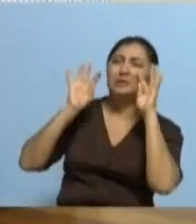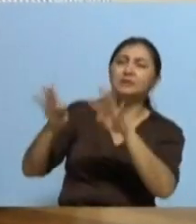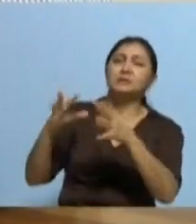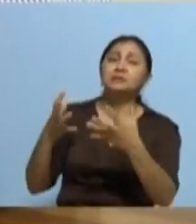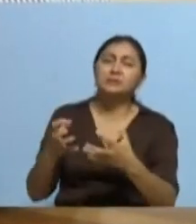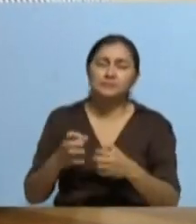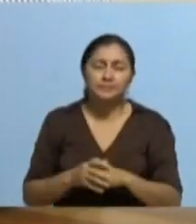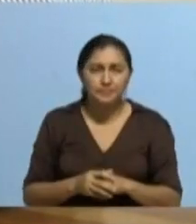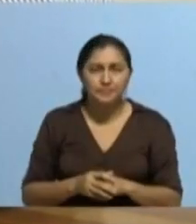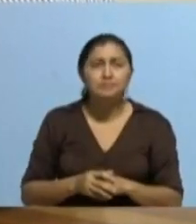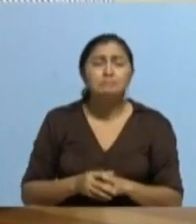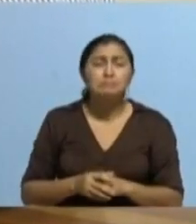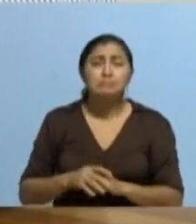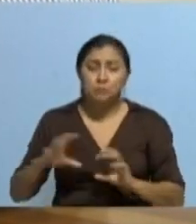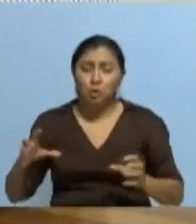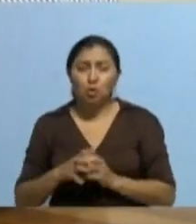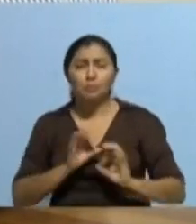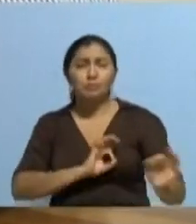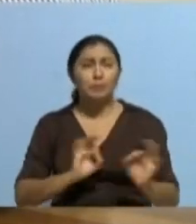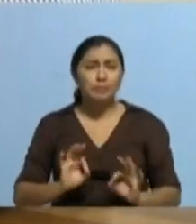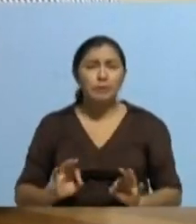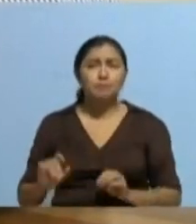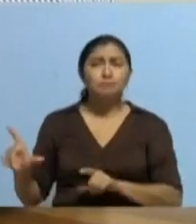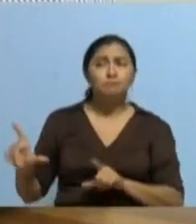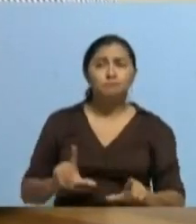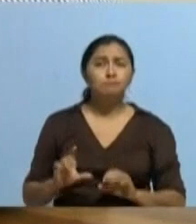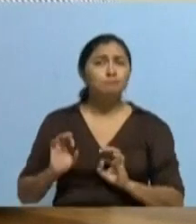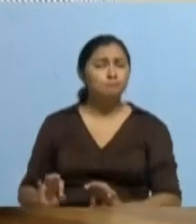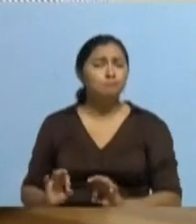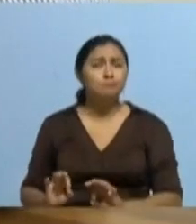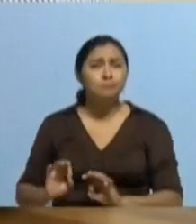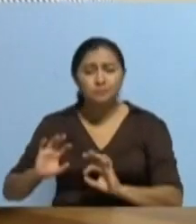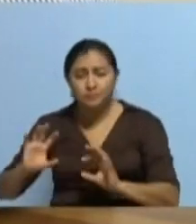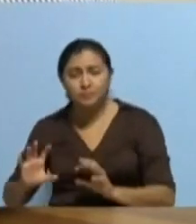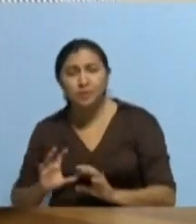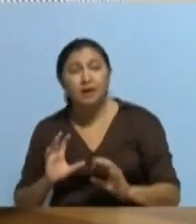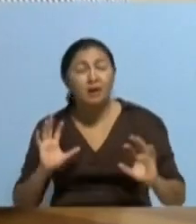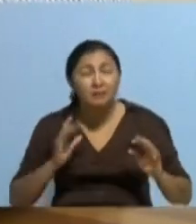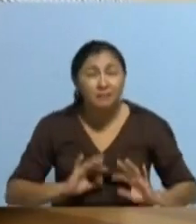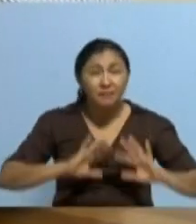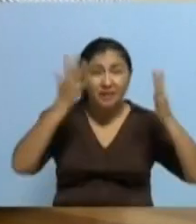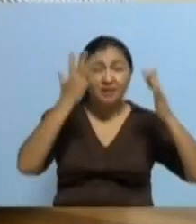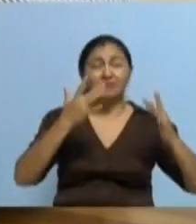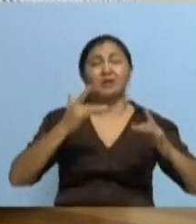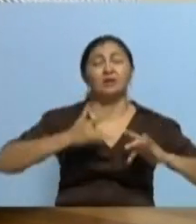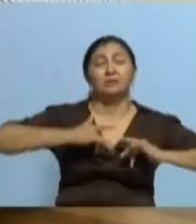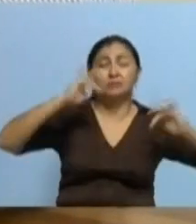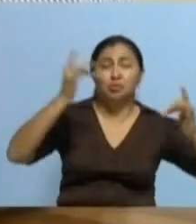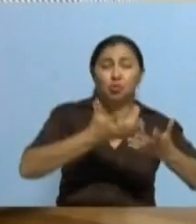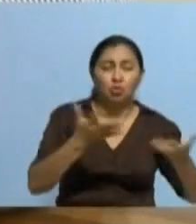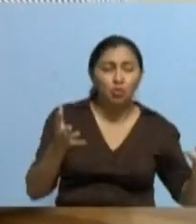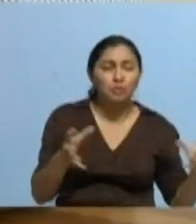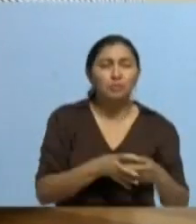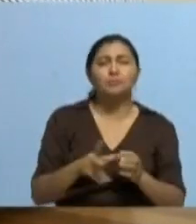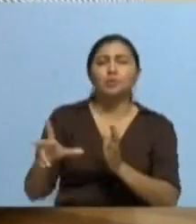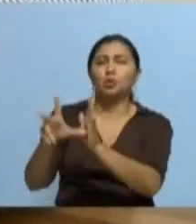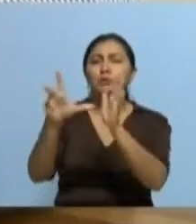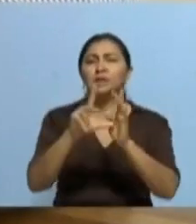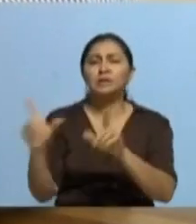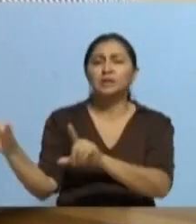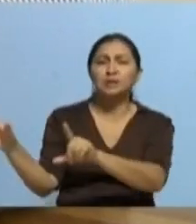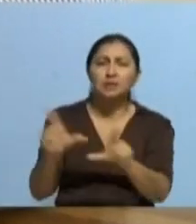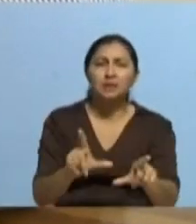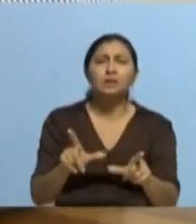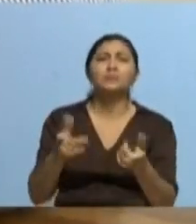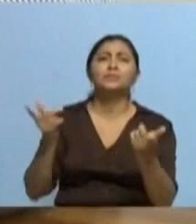vamos a hacer de estas fiestas un algo especial como todos los años. Los hoteles se han preparado, hay